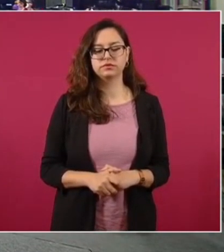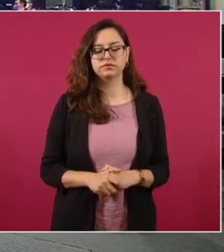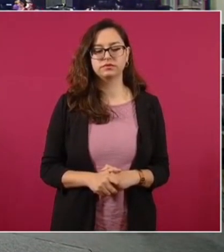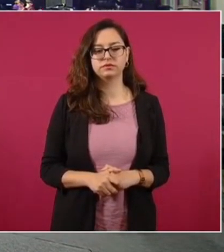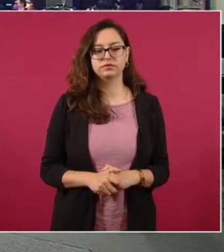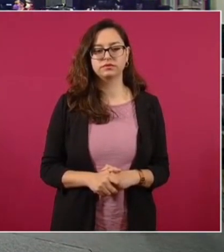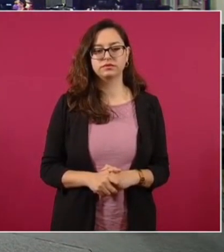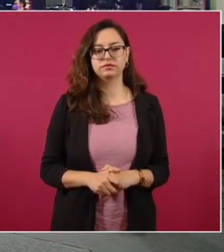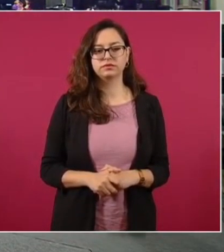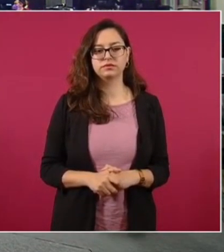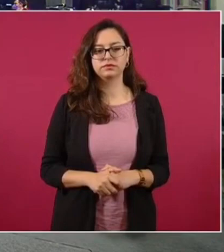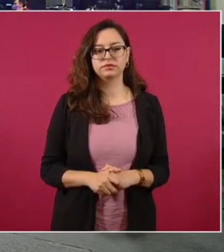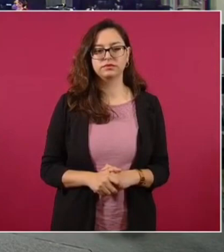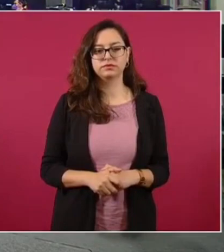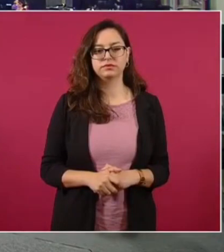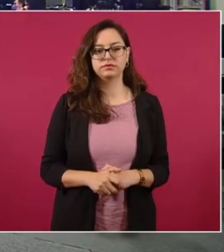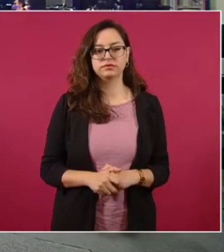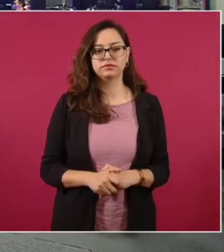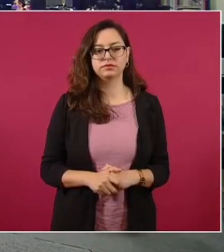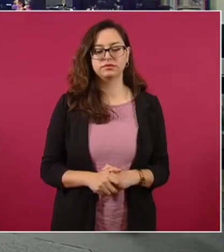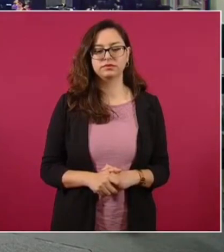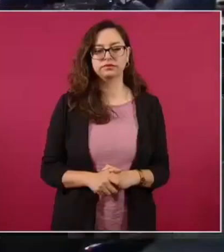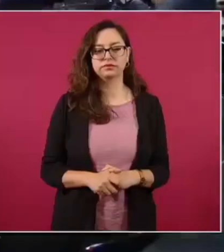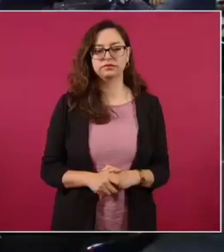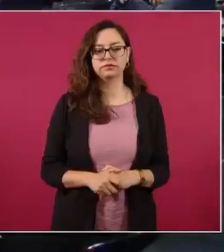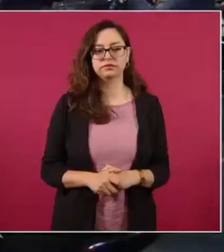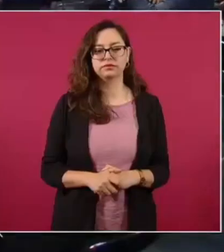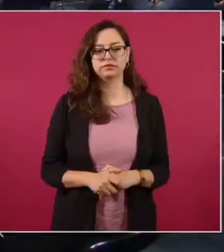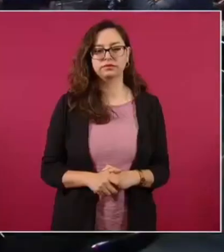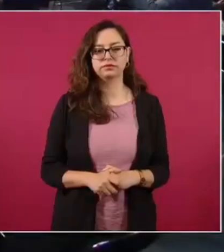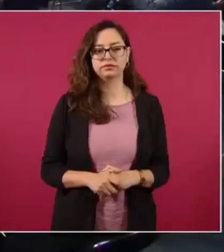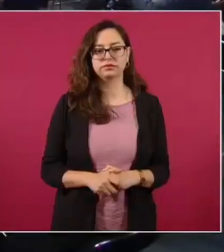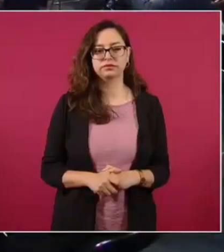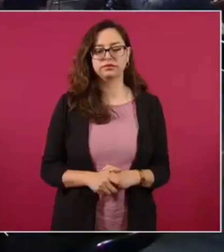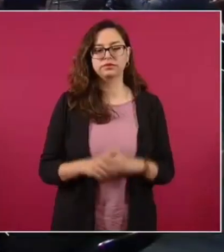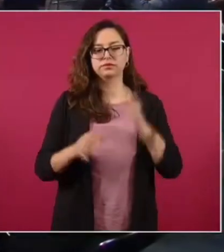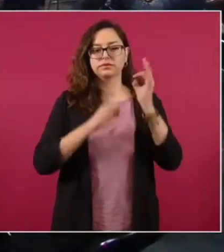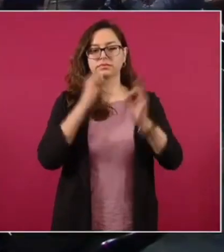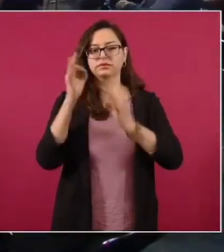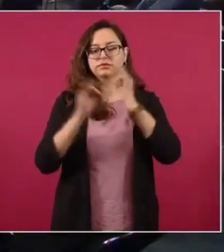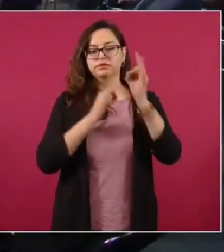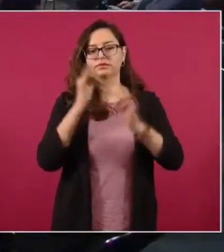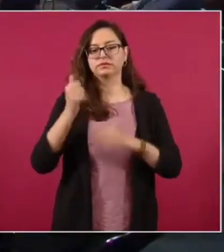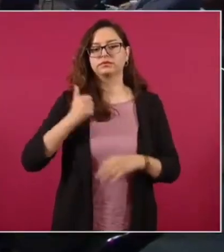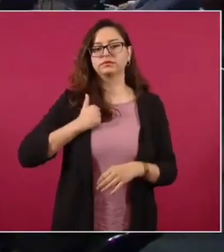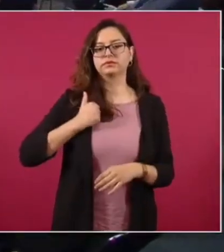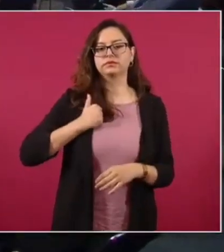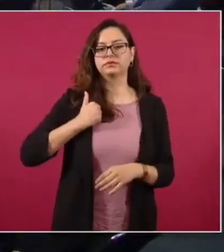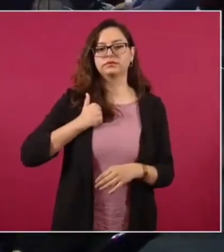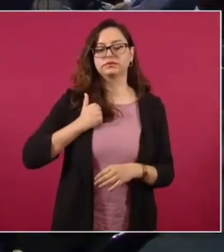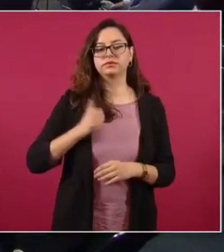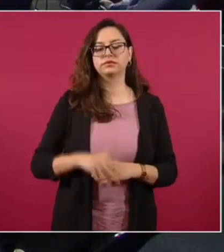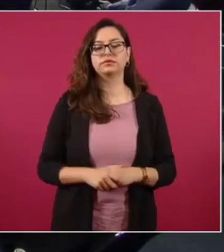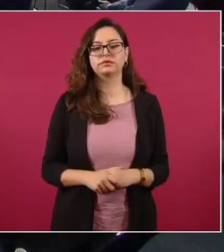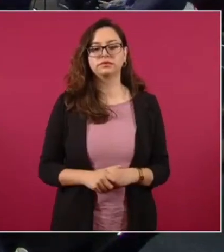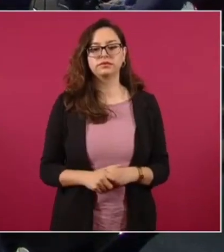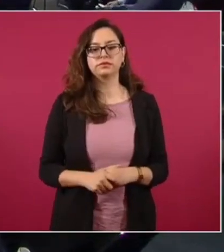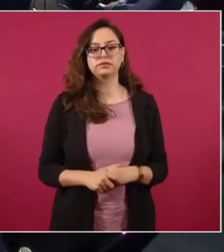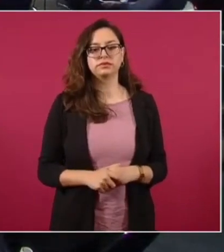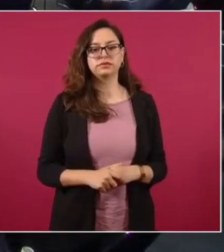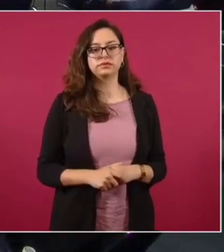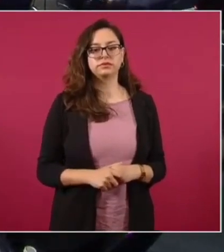Haynes. In Canada. Sí, de televisora canadiense. Sí. Gracias.